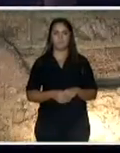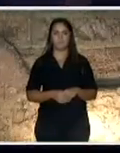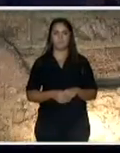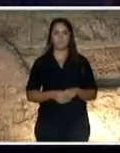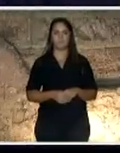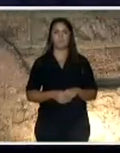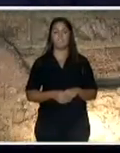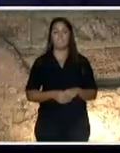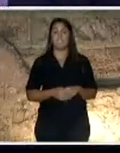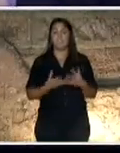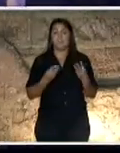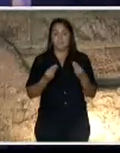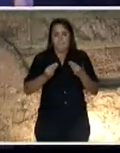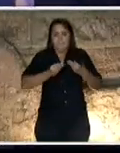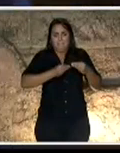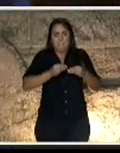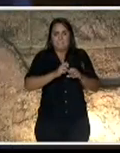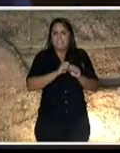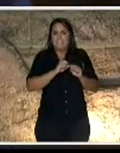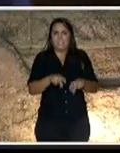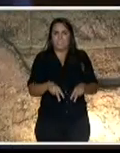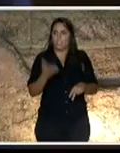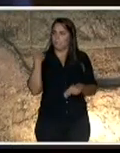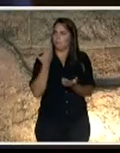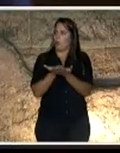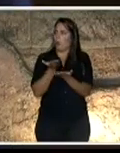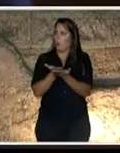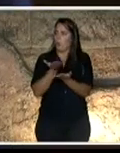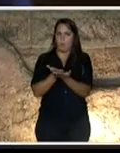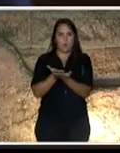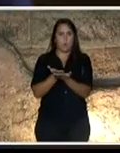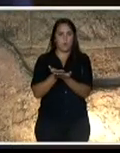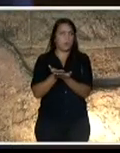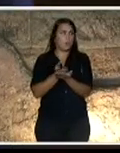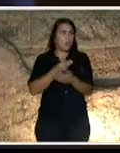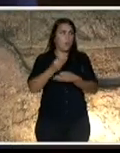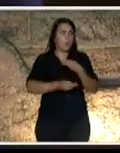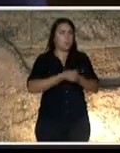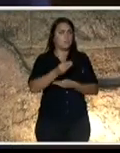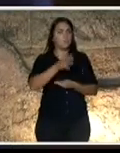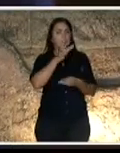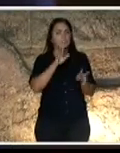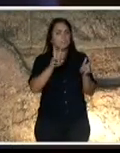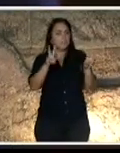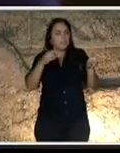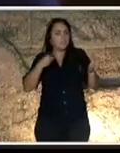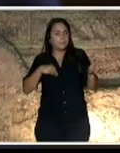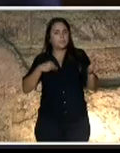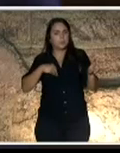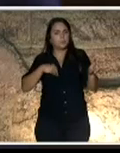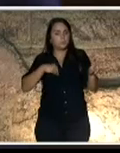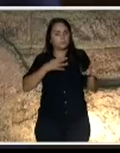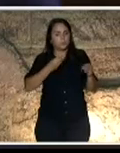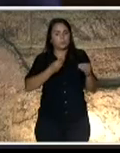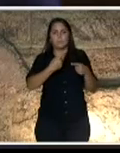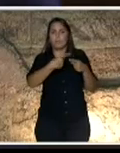han sido inflexibles en sus peticiones, marcadas por el chalaneo de sus